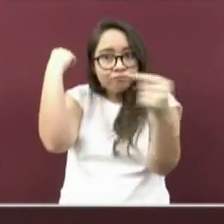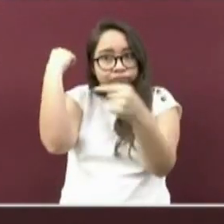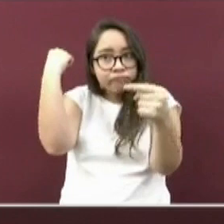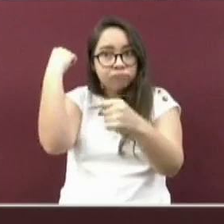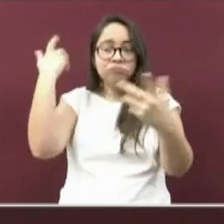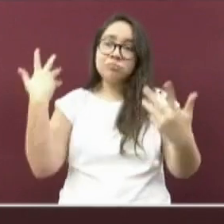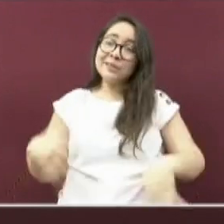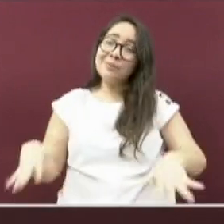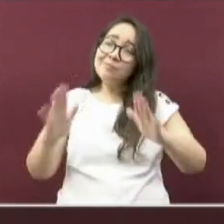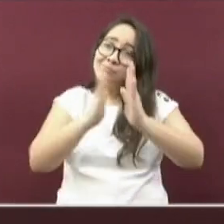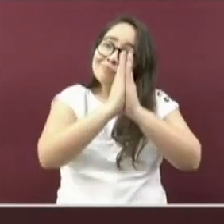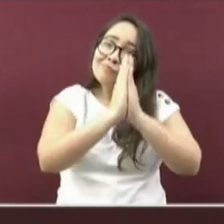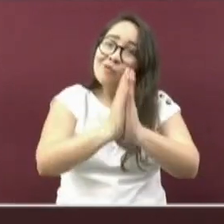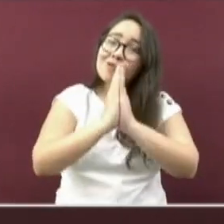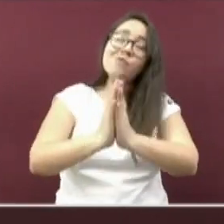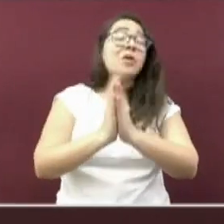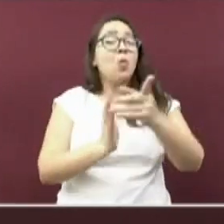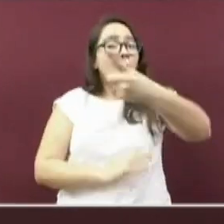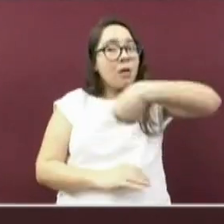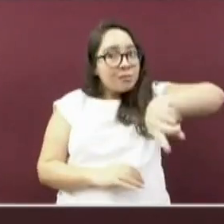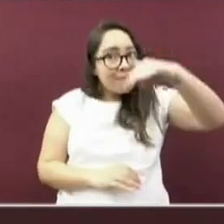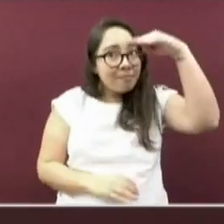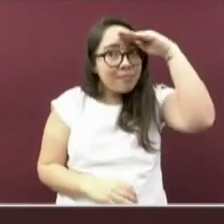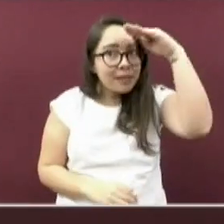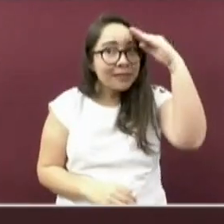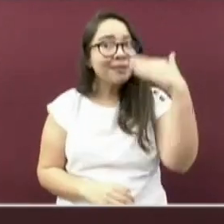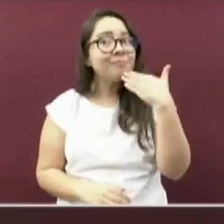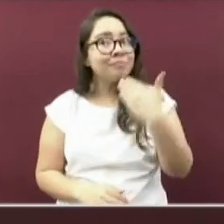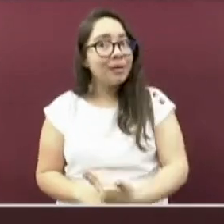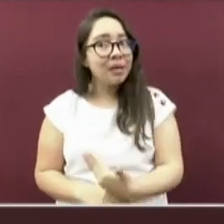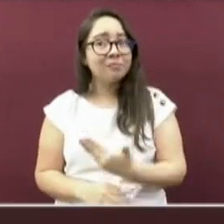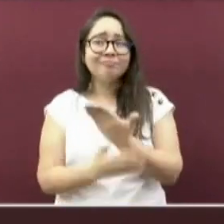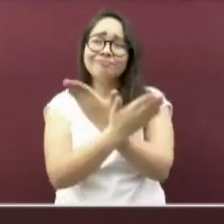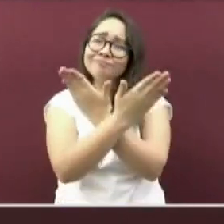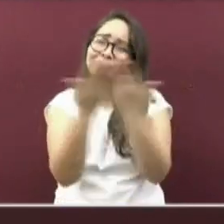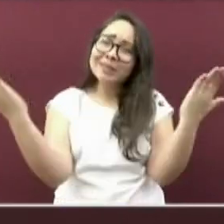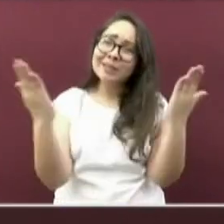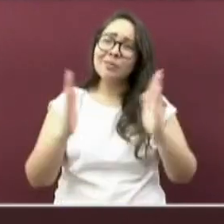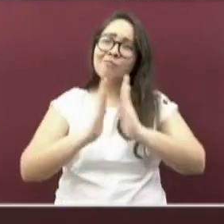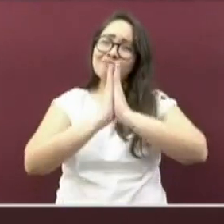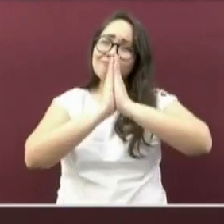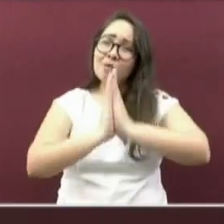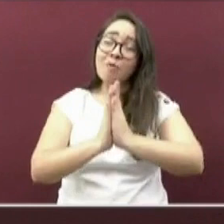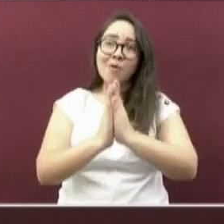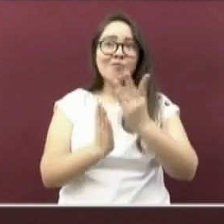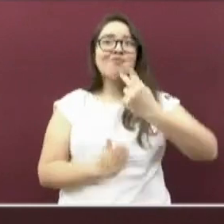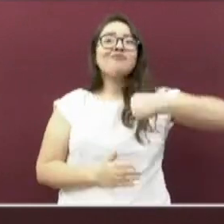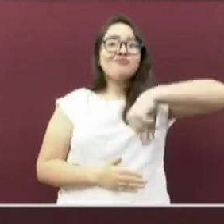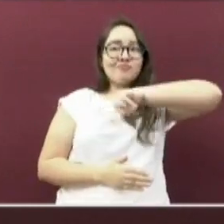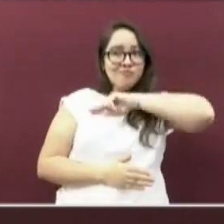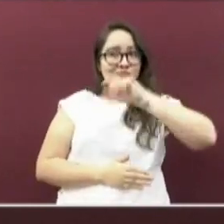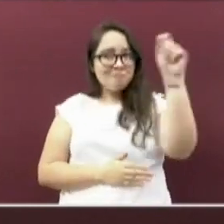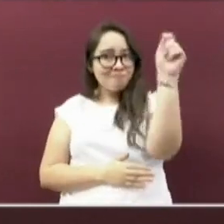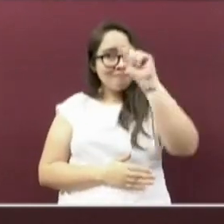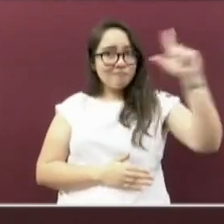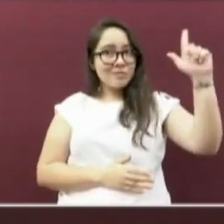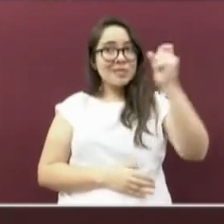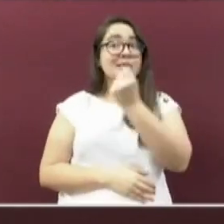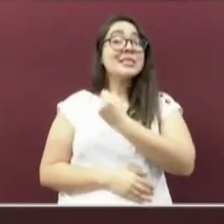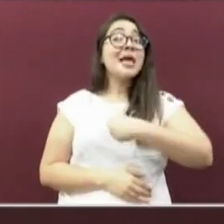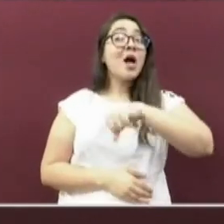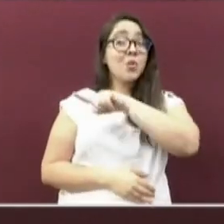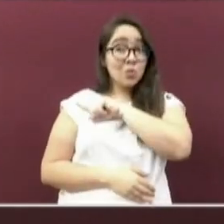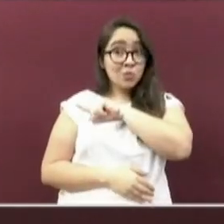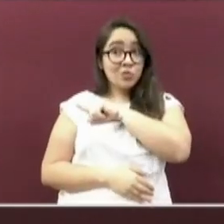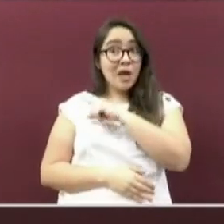favor, tomen en cuenta estas solicitudes que como expertos en salud les estamos